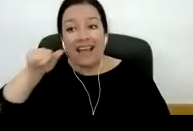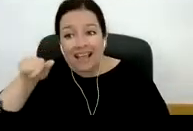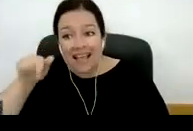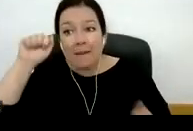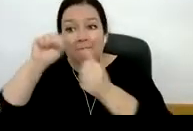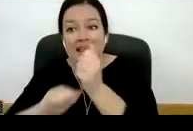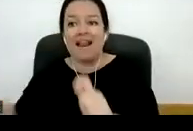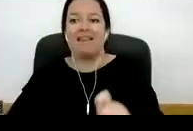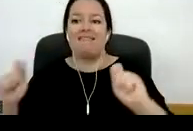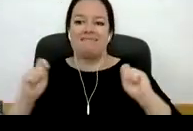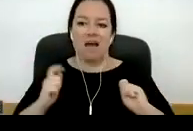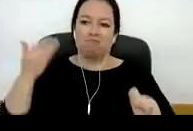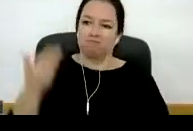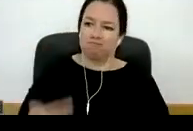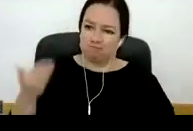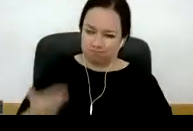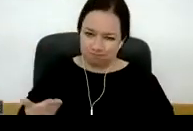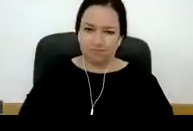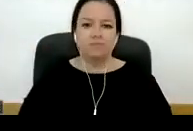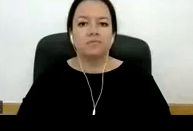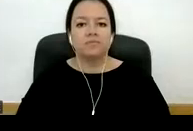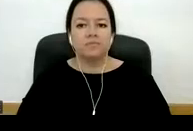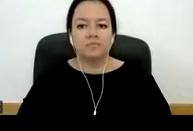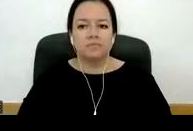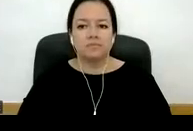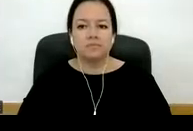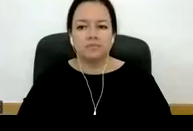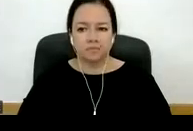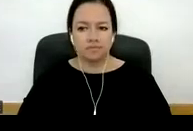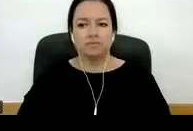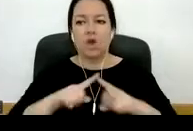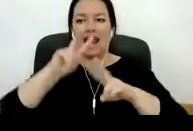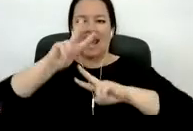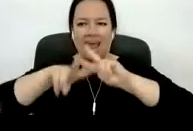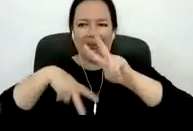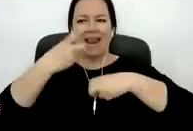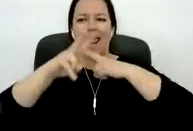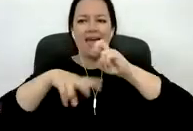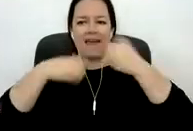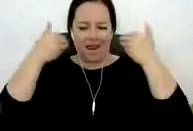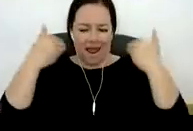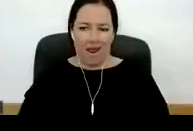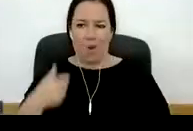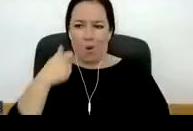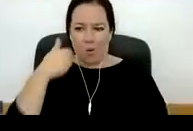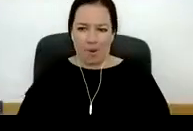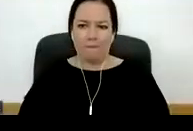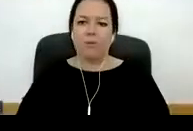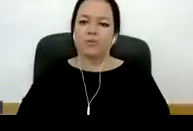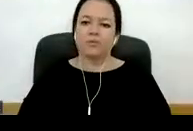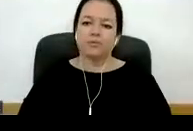en el proceso antioxidativo, en la regeneración de la situación de